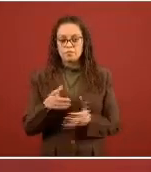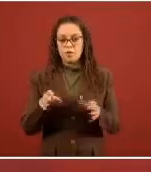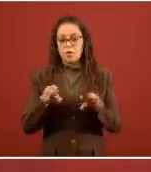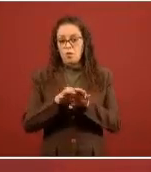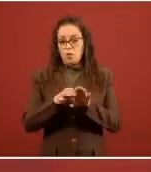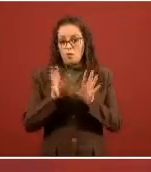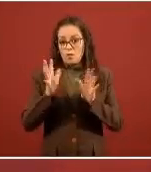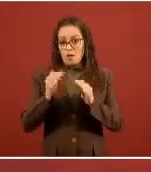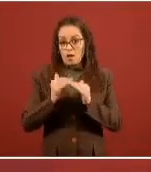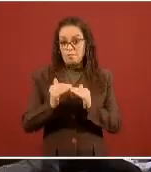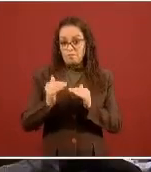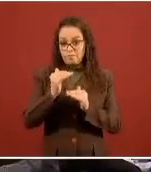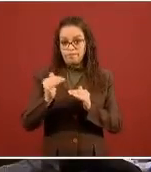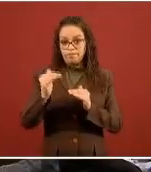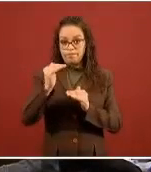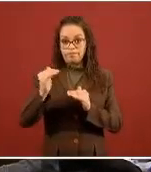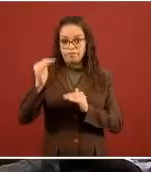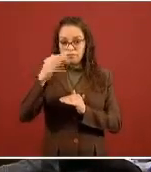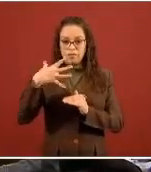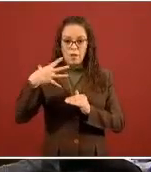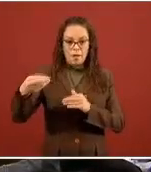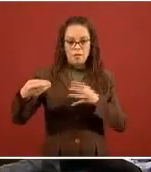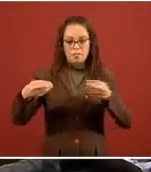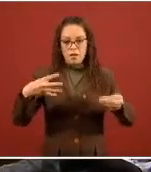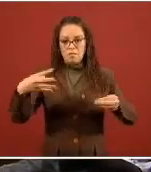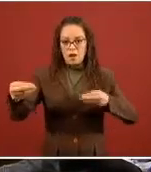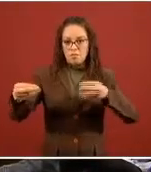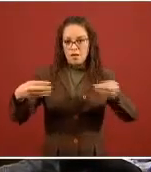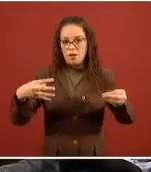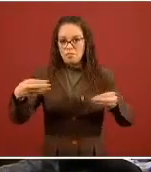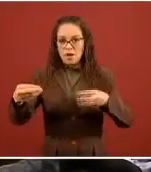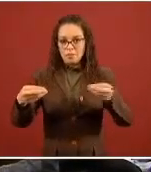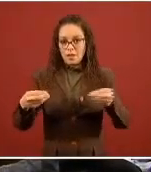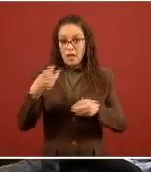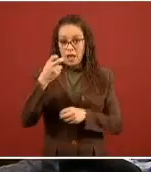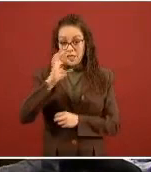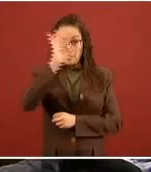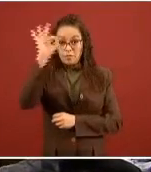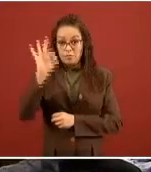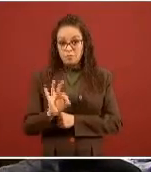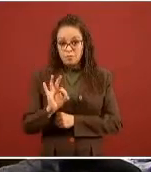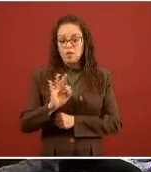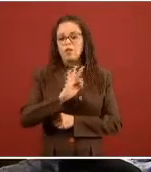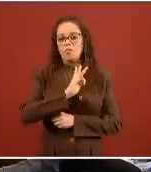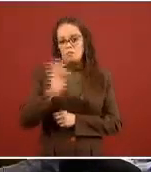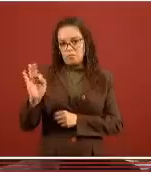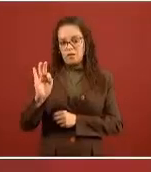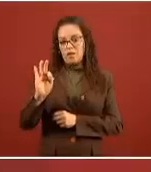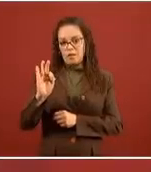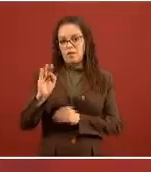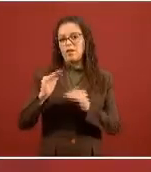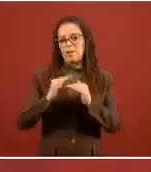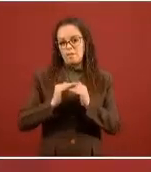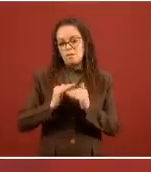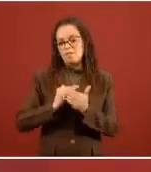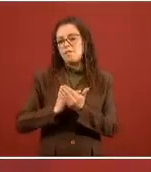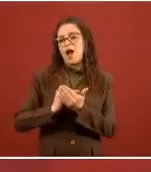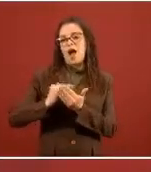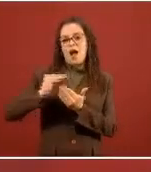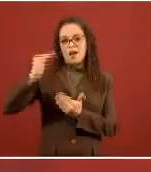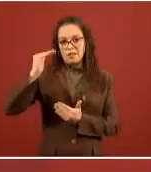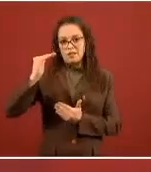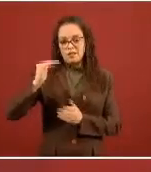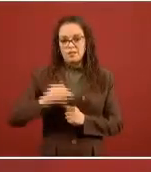va incrementándose la transmisión, este porcentaje de positividad puede incrementarse. Entonces, pudiera sí